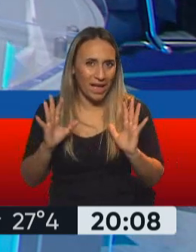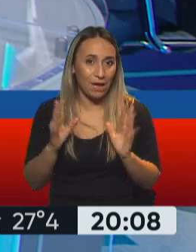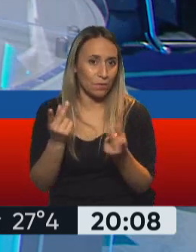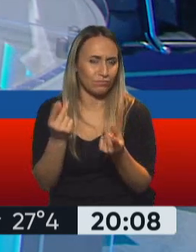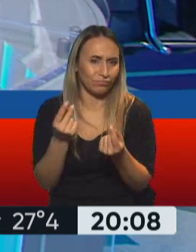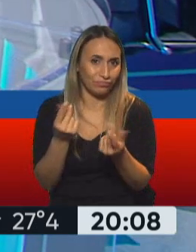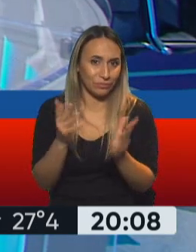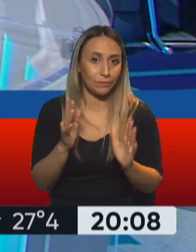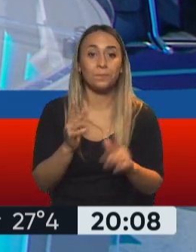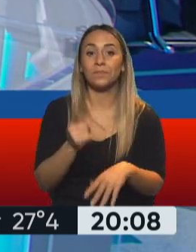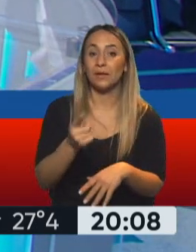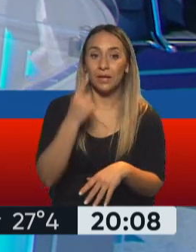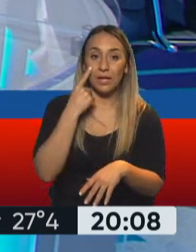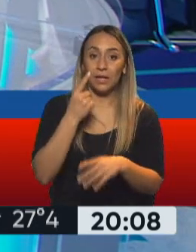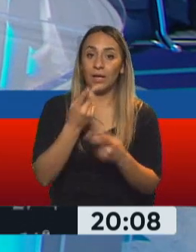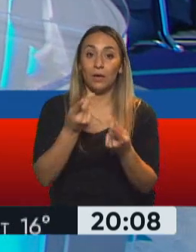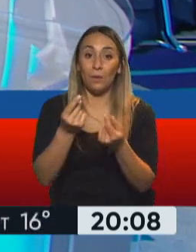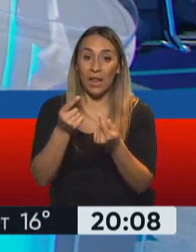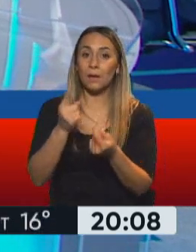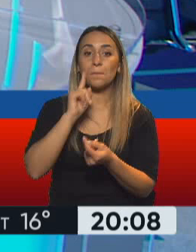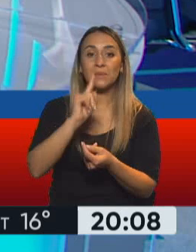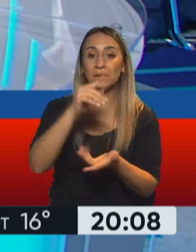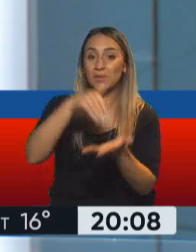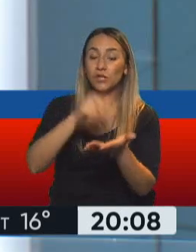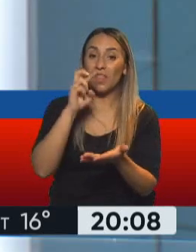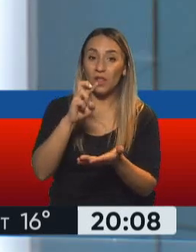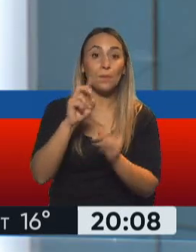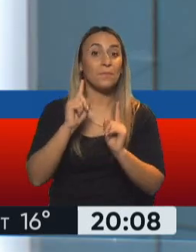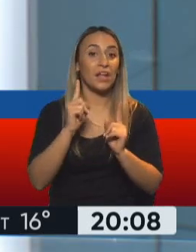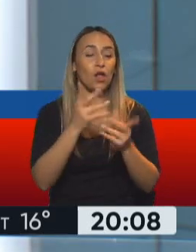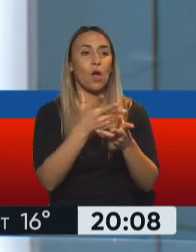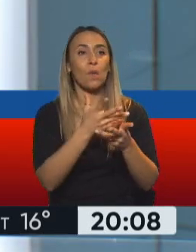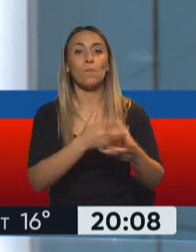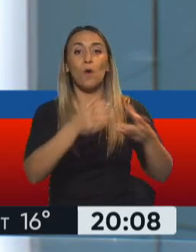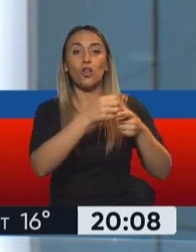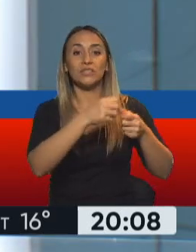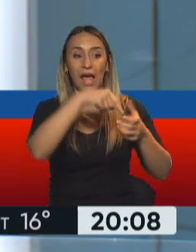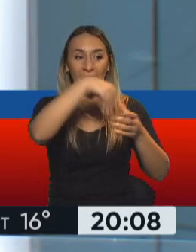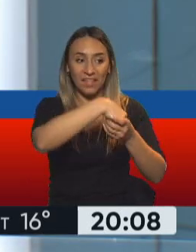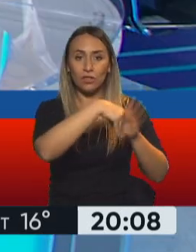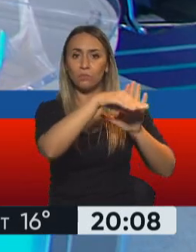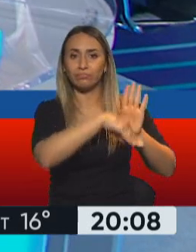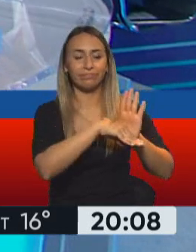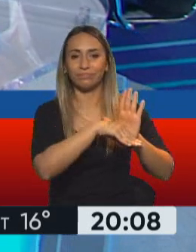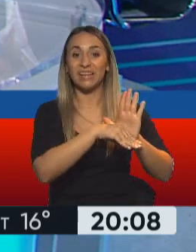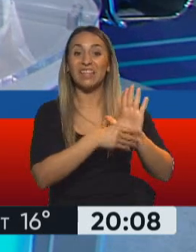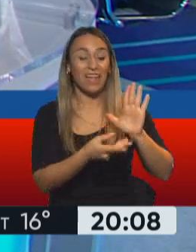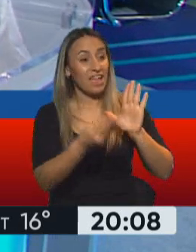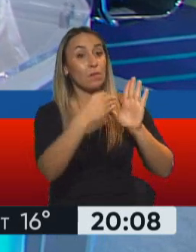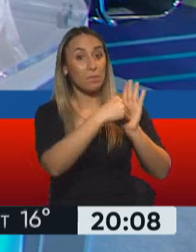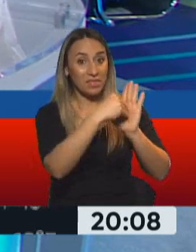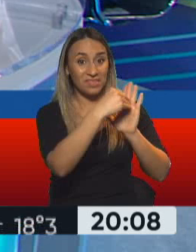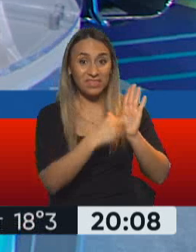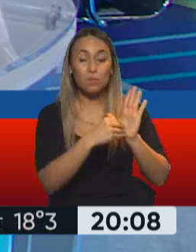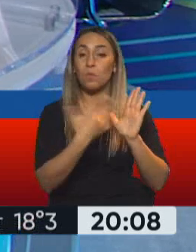vemos en pantalla, ¿no? Supera una evaluación dentro del mercado de $1.000 millones, pero que no cotiza en bolsa. Una vez que cotiza en bolsa, ya deja de ser unicornio. Bien.